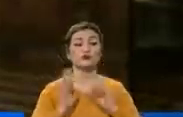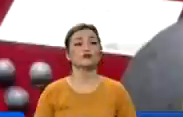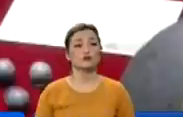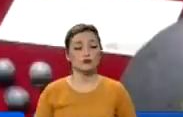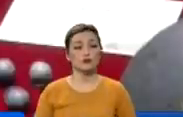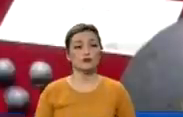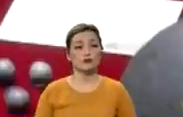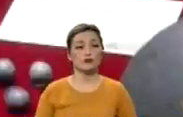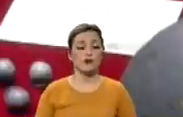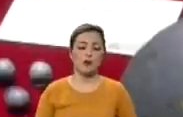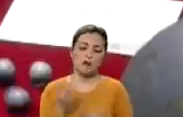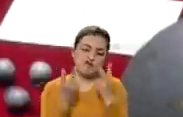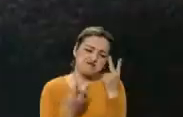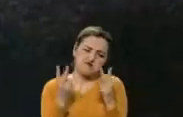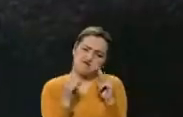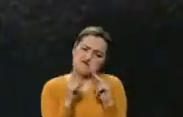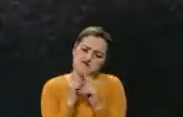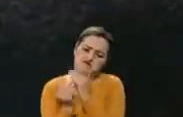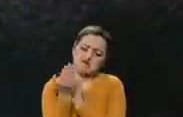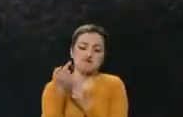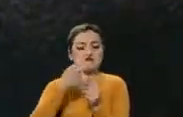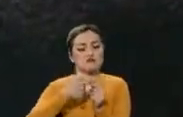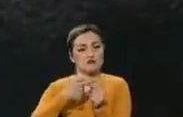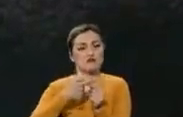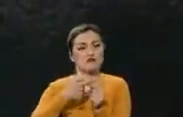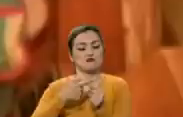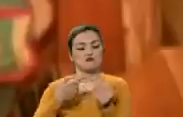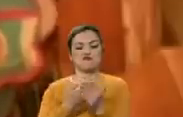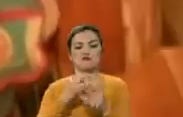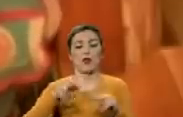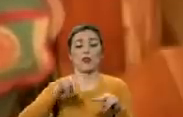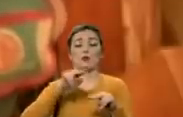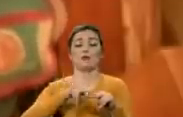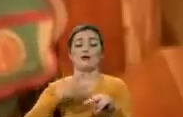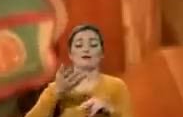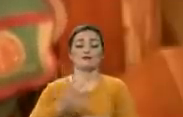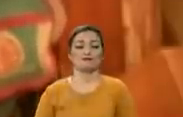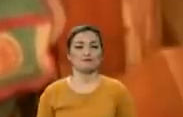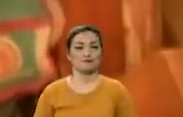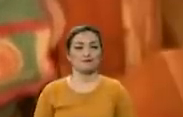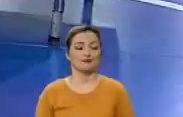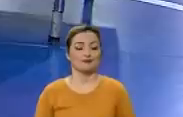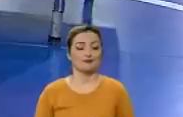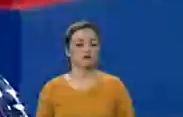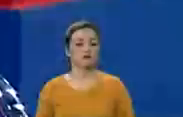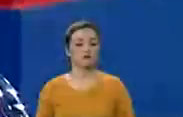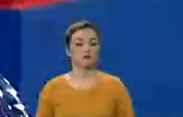Esta es una alternativa más para conocer la historia de Quito en esta nueva normalidad. Helen Quiñones, 24